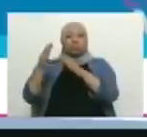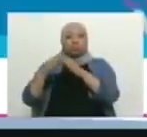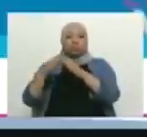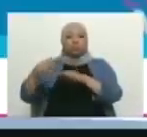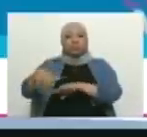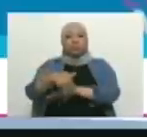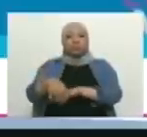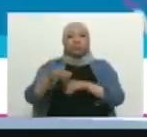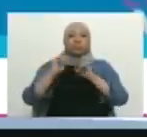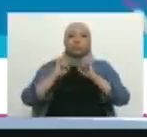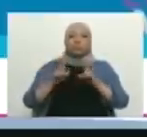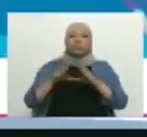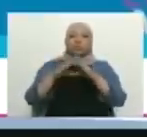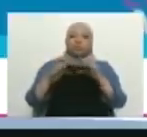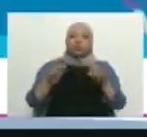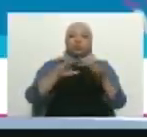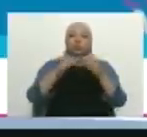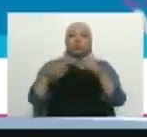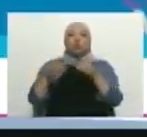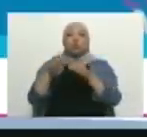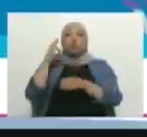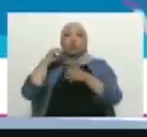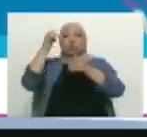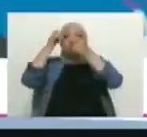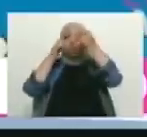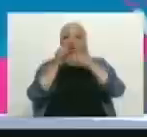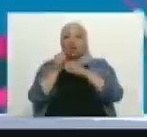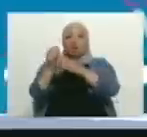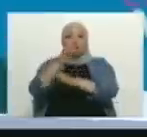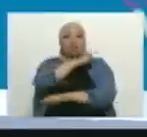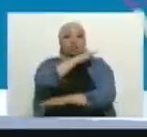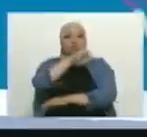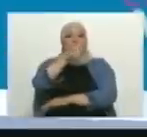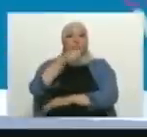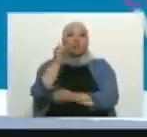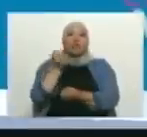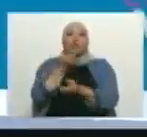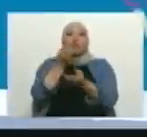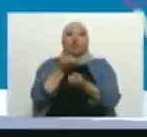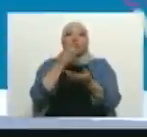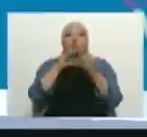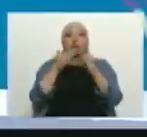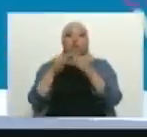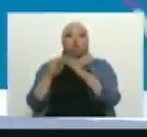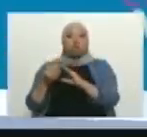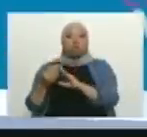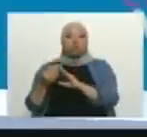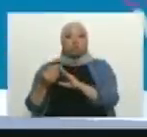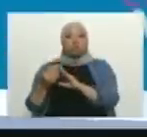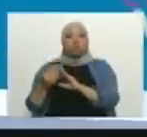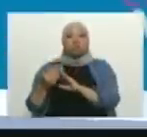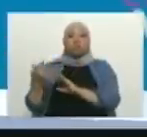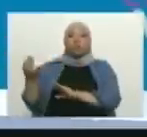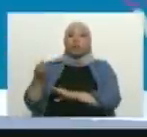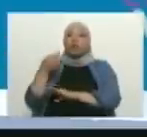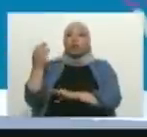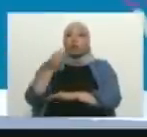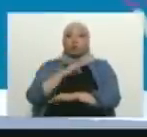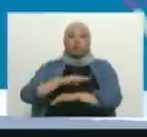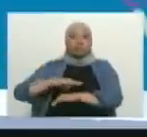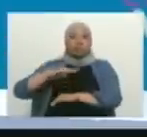jefa de comunidad, jefa de VCH, jefa de CLAP, jefa de consejo comunal. siempre he contado en la gran